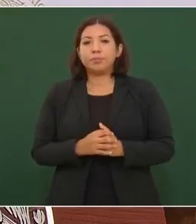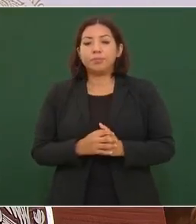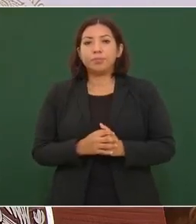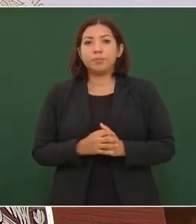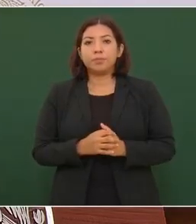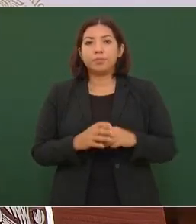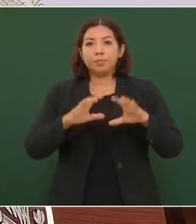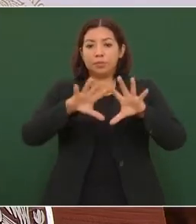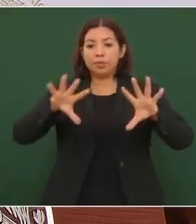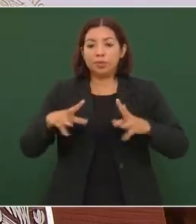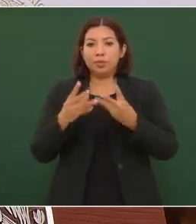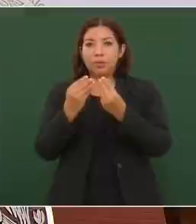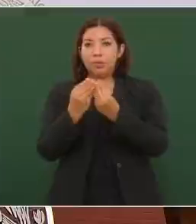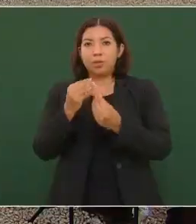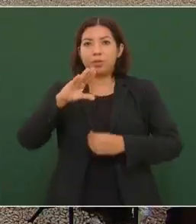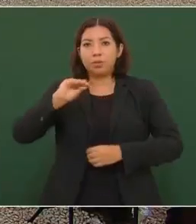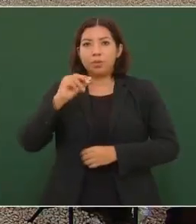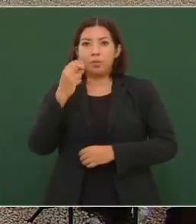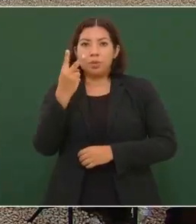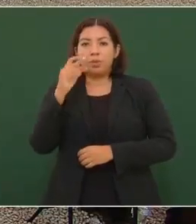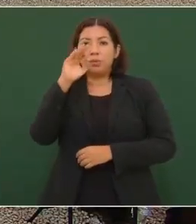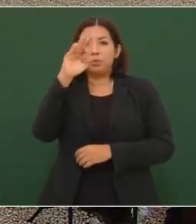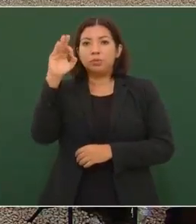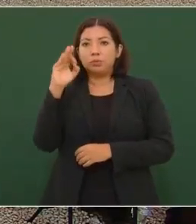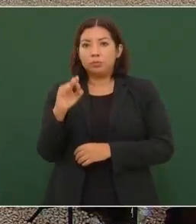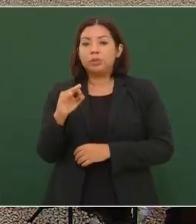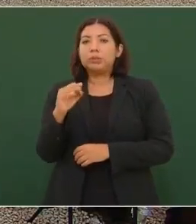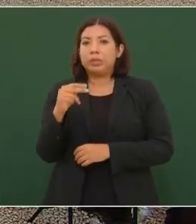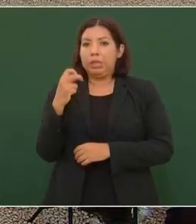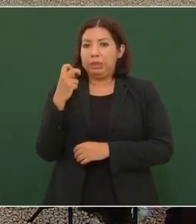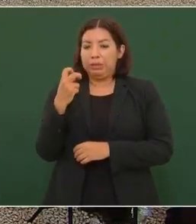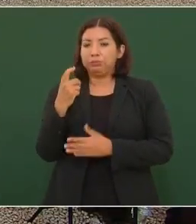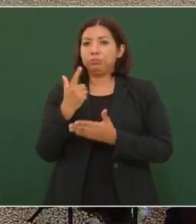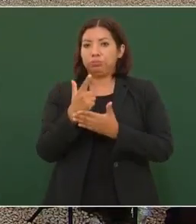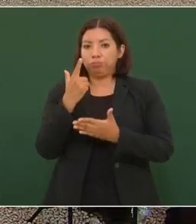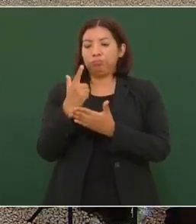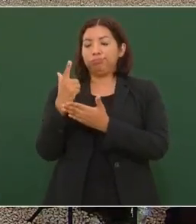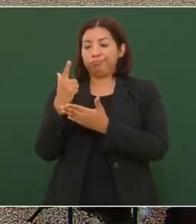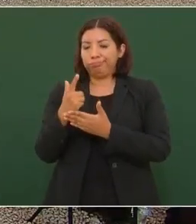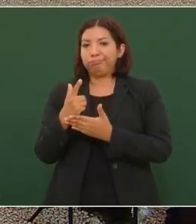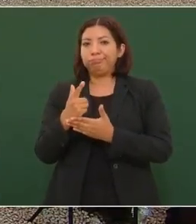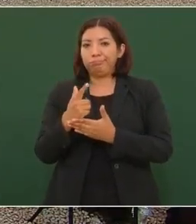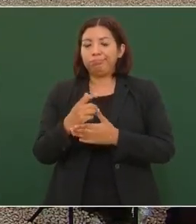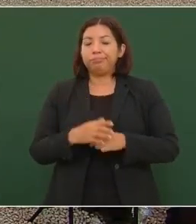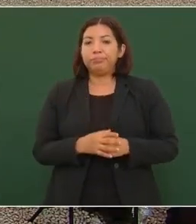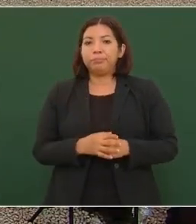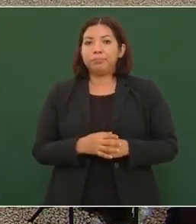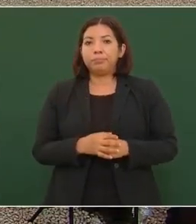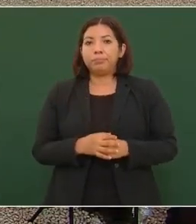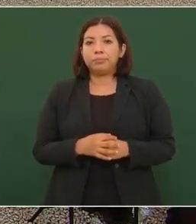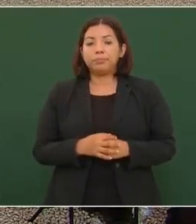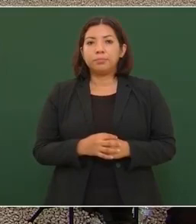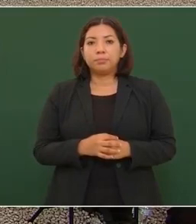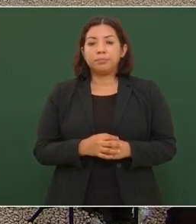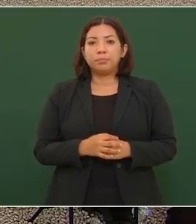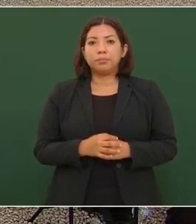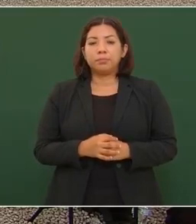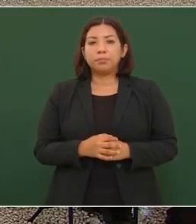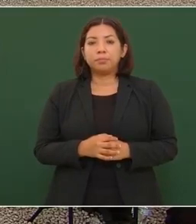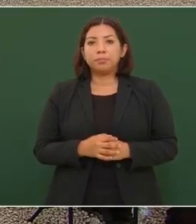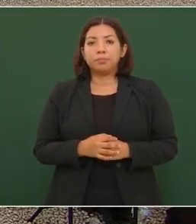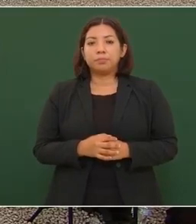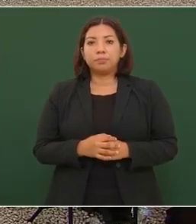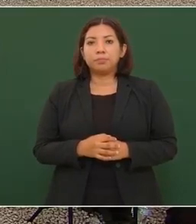reunidos hacen el 92% de los delitos de esta naturaleza que se presentan en el estado.